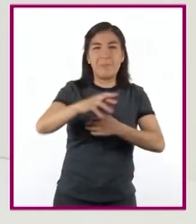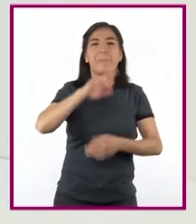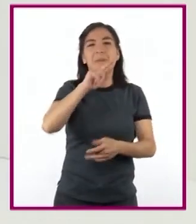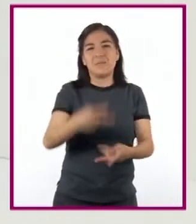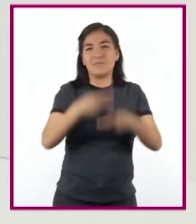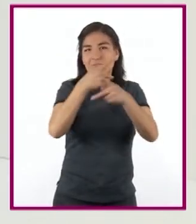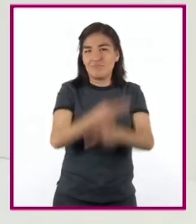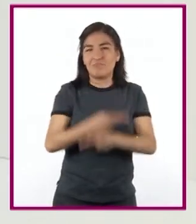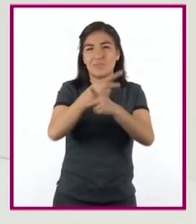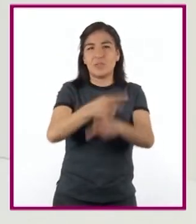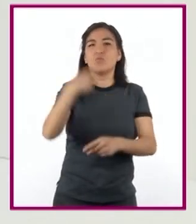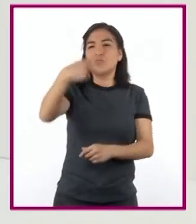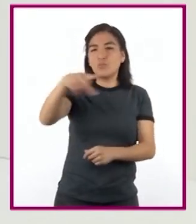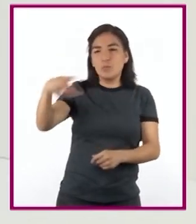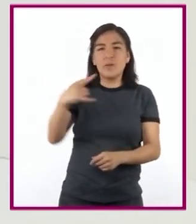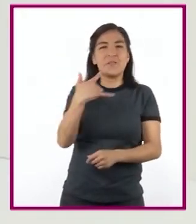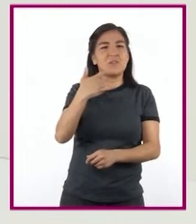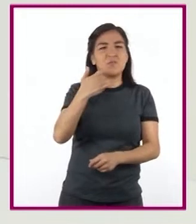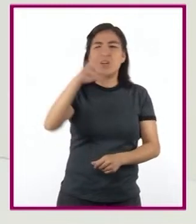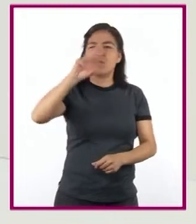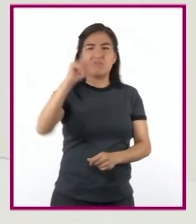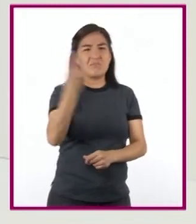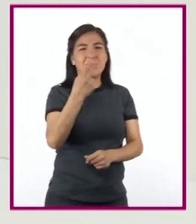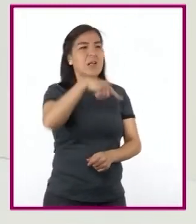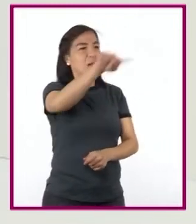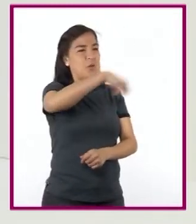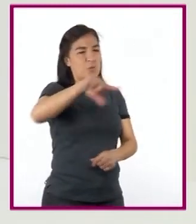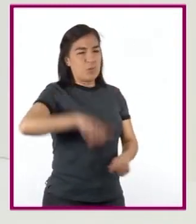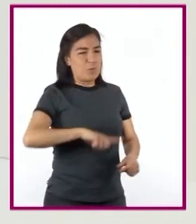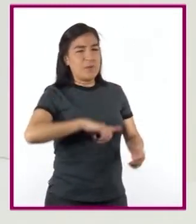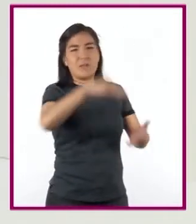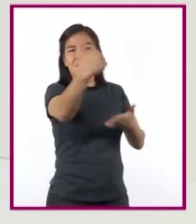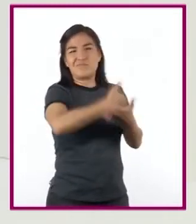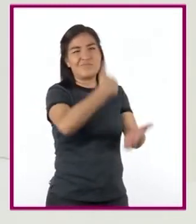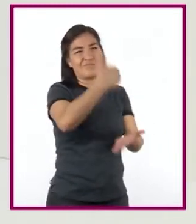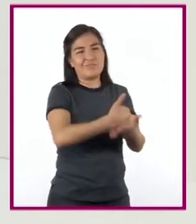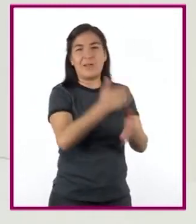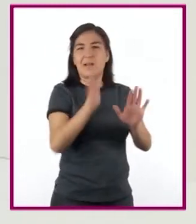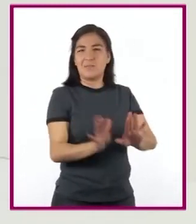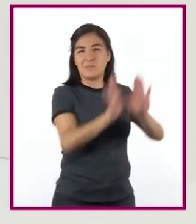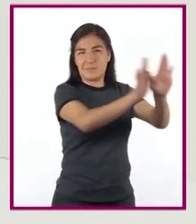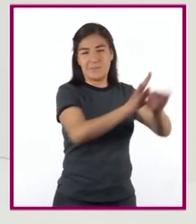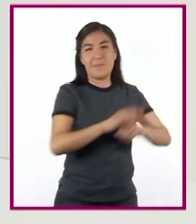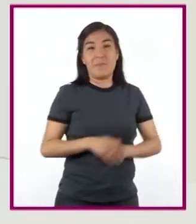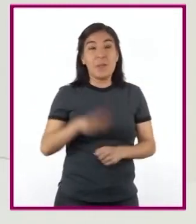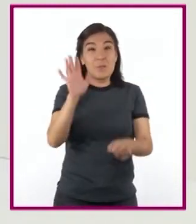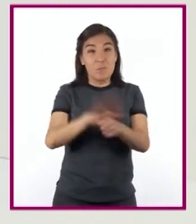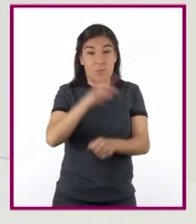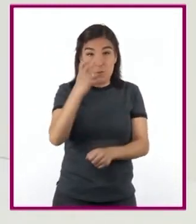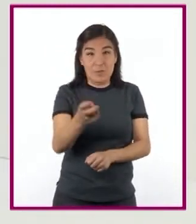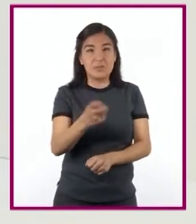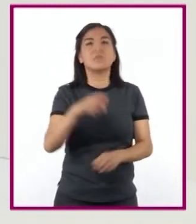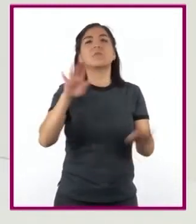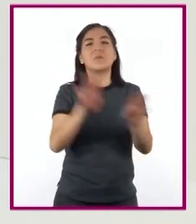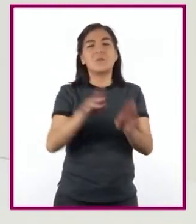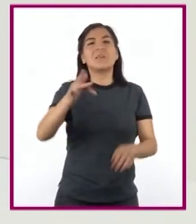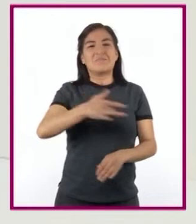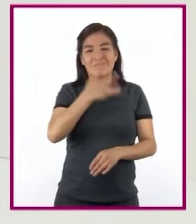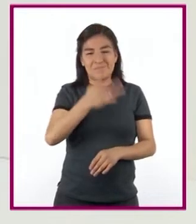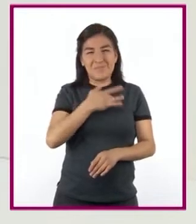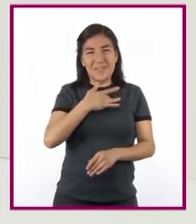esfuerzo propio sin que el Estado interviniera en sus acciones. Por ello, tenían esperanza de